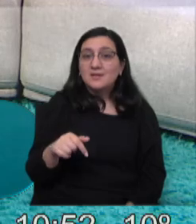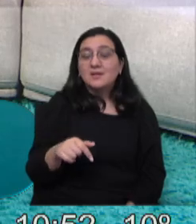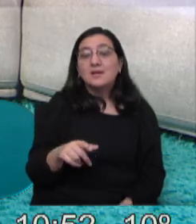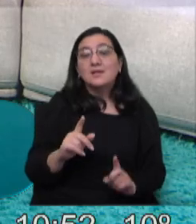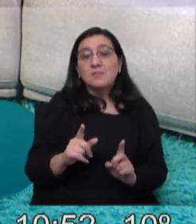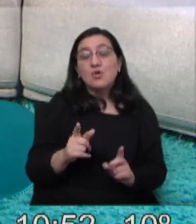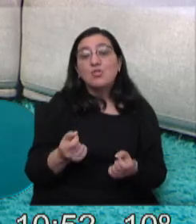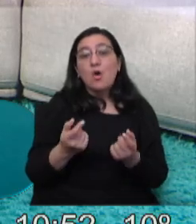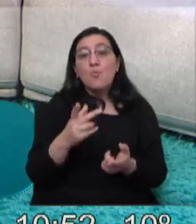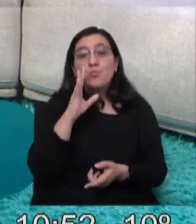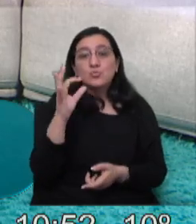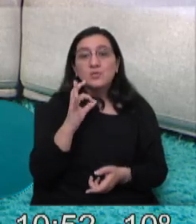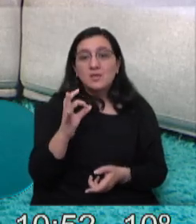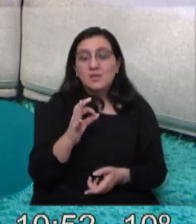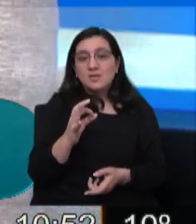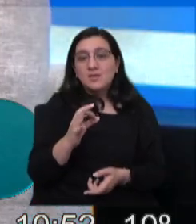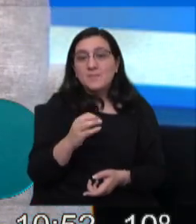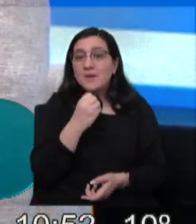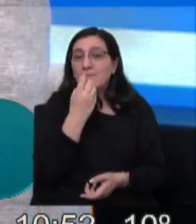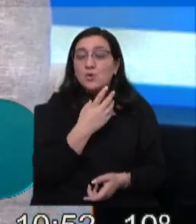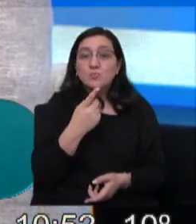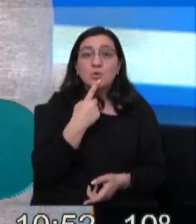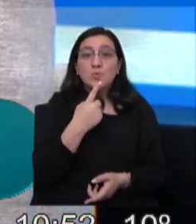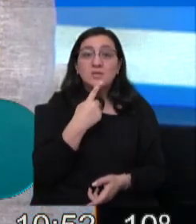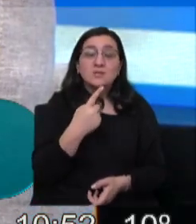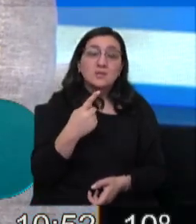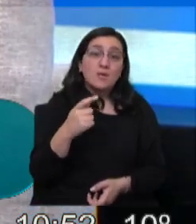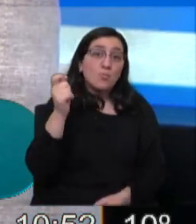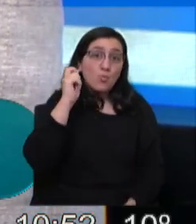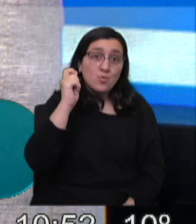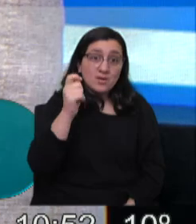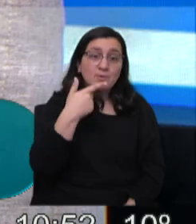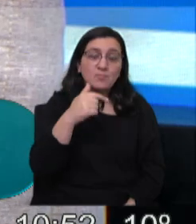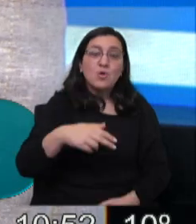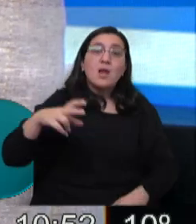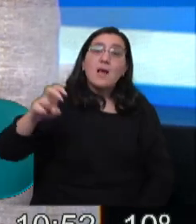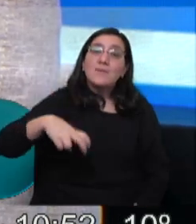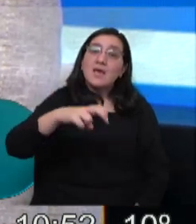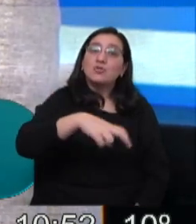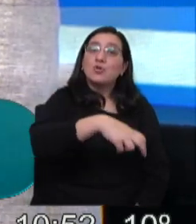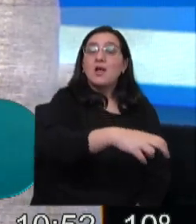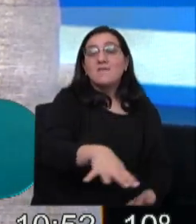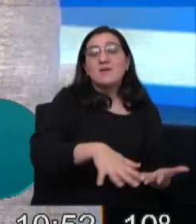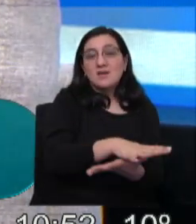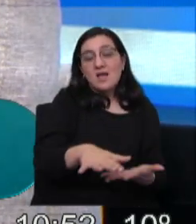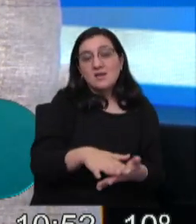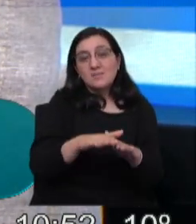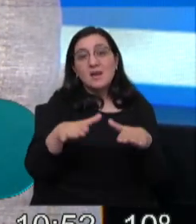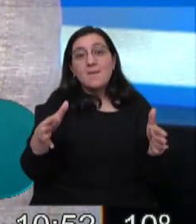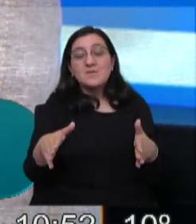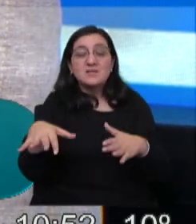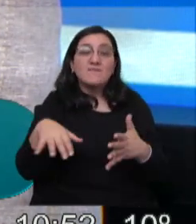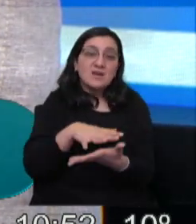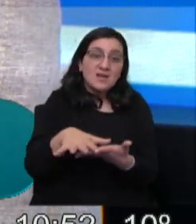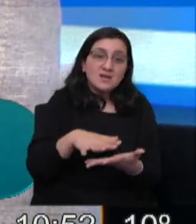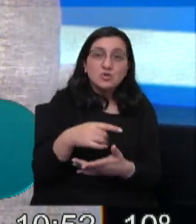nos da la posibilidad para articular muchas políticas públicas que estaba llevando la Intendencia adelante, como son las peatonales barriales, las mesas barriales que ocurren en los barrios. Entonces lo